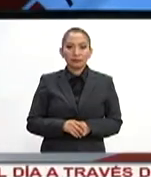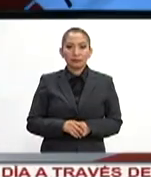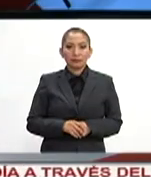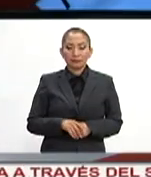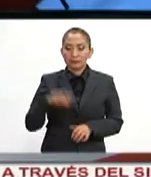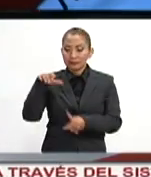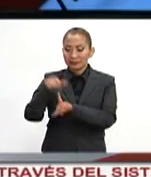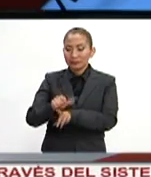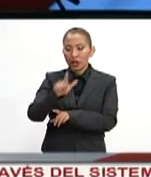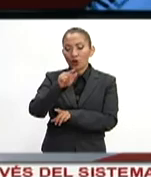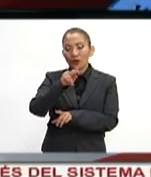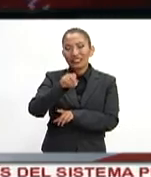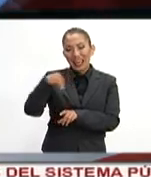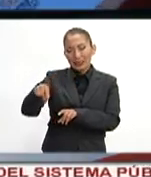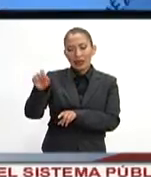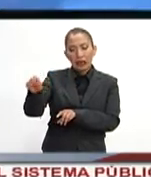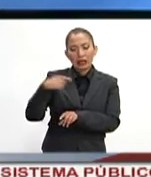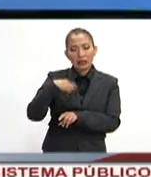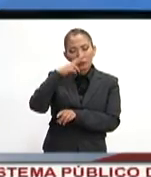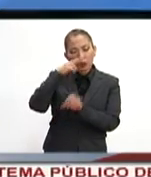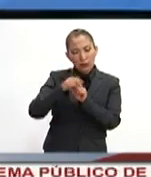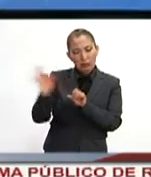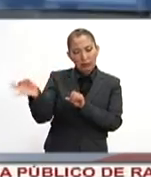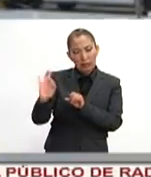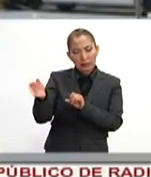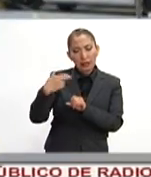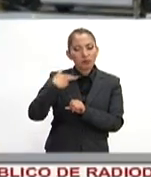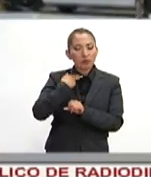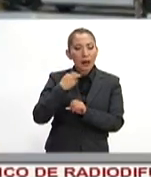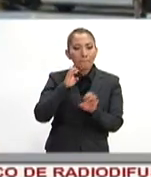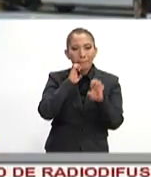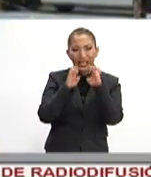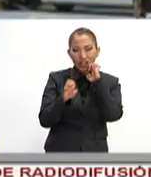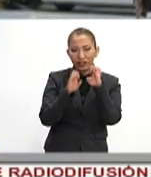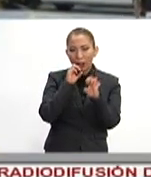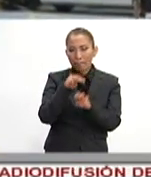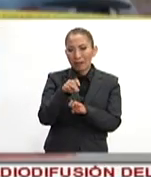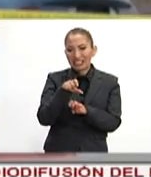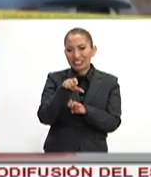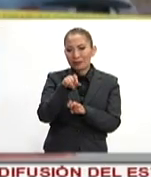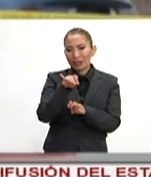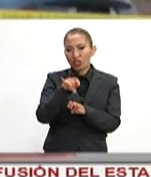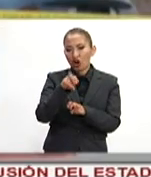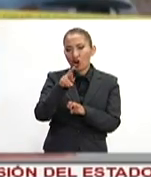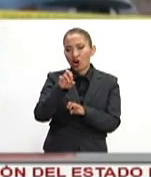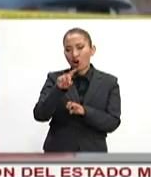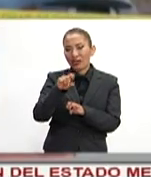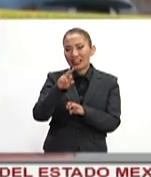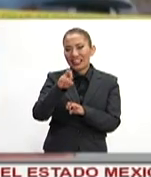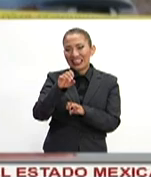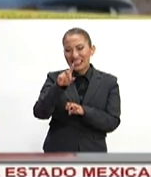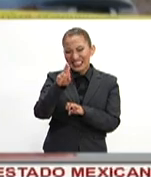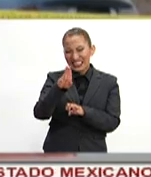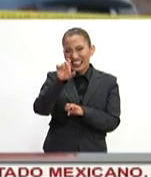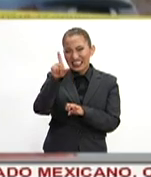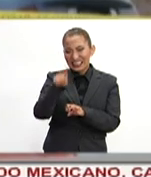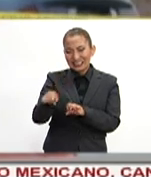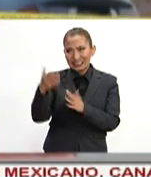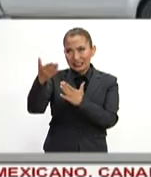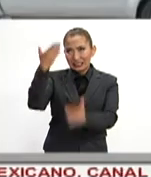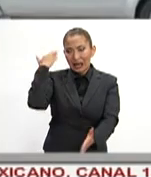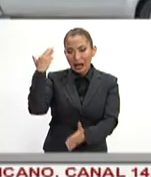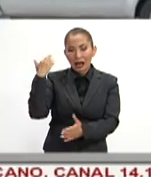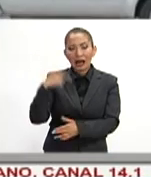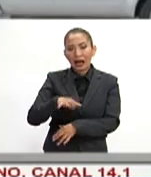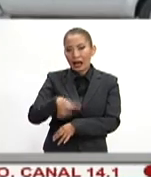Fue detenido Luis N., uno de los presuntos responsables del asesinato del periodista Maximino Rodríguez, que se ejecutó